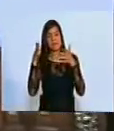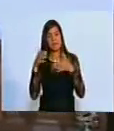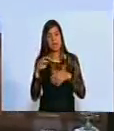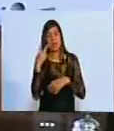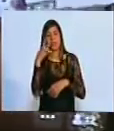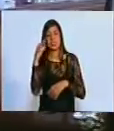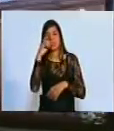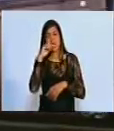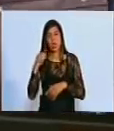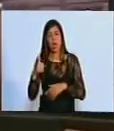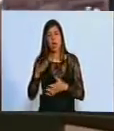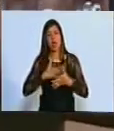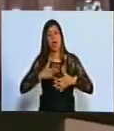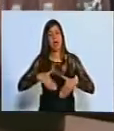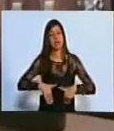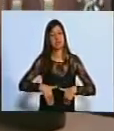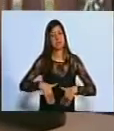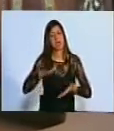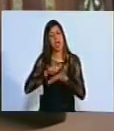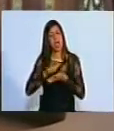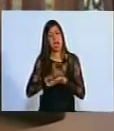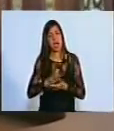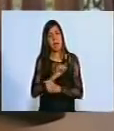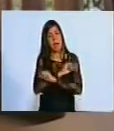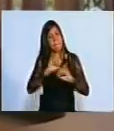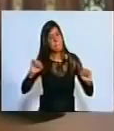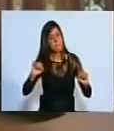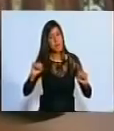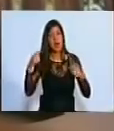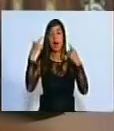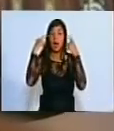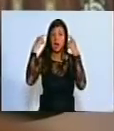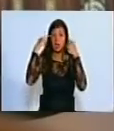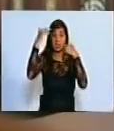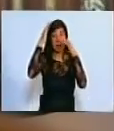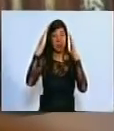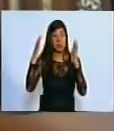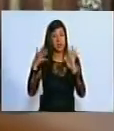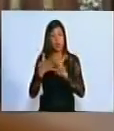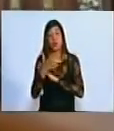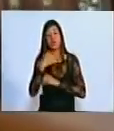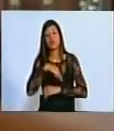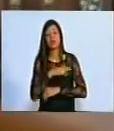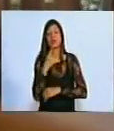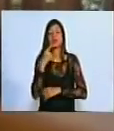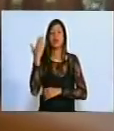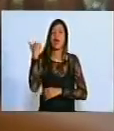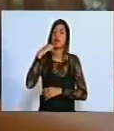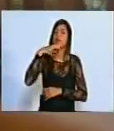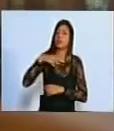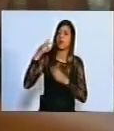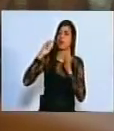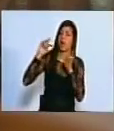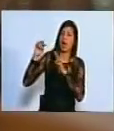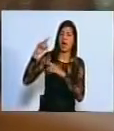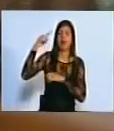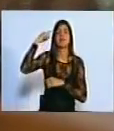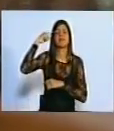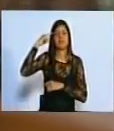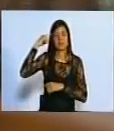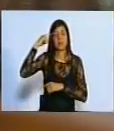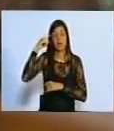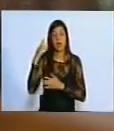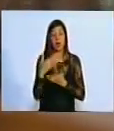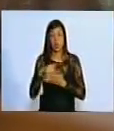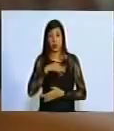no bastan. Ese llamado debe llamarnos la atención sobre las lecciones de nuestro pasado. Incluso aún